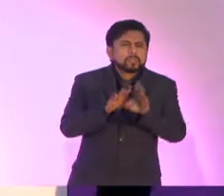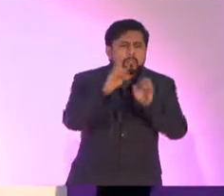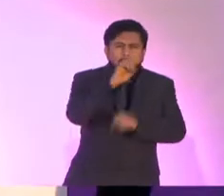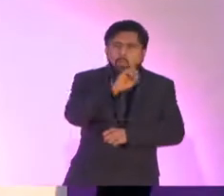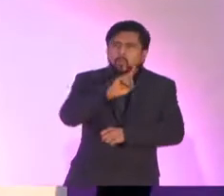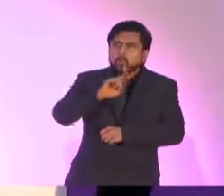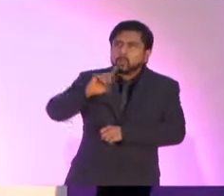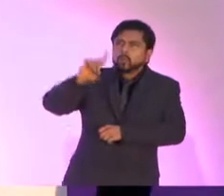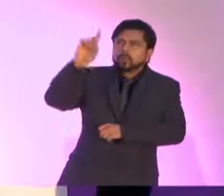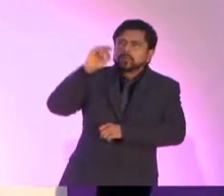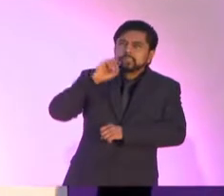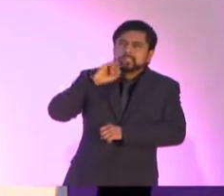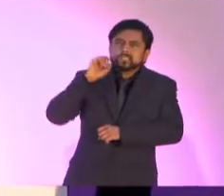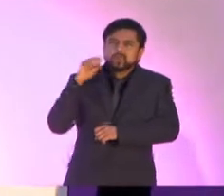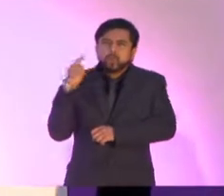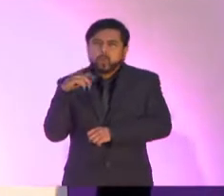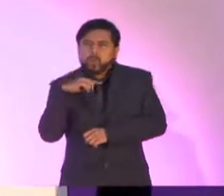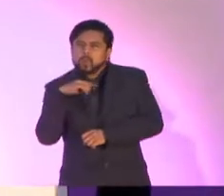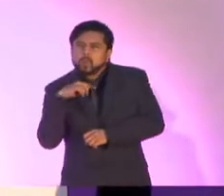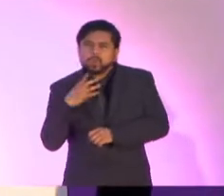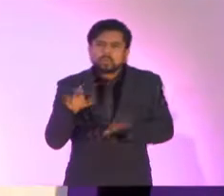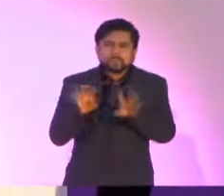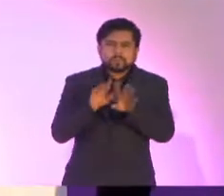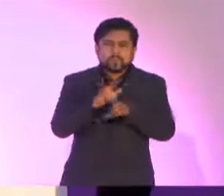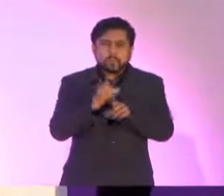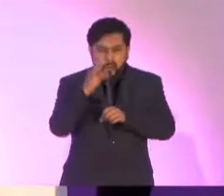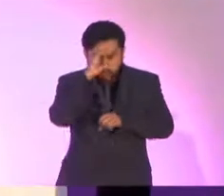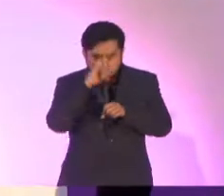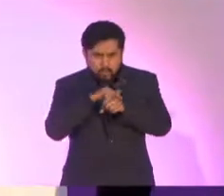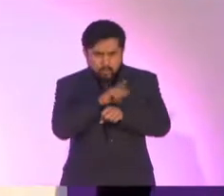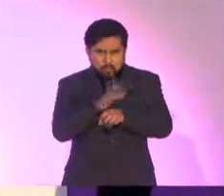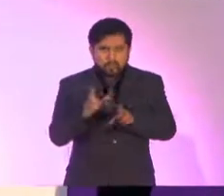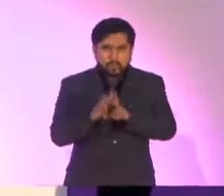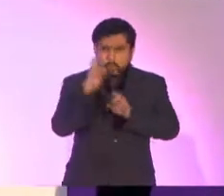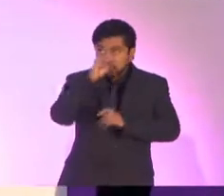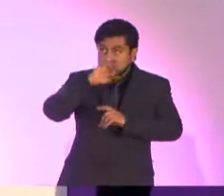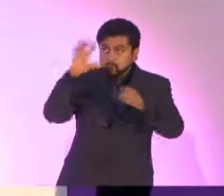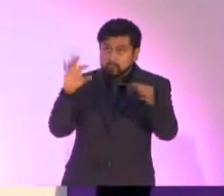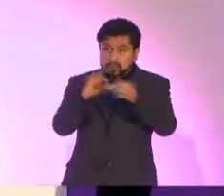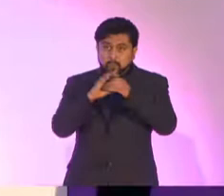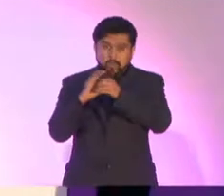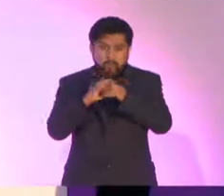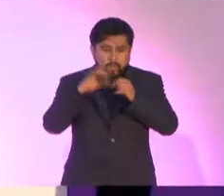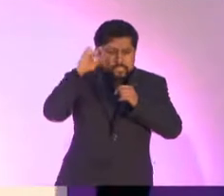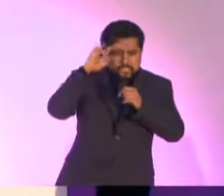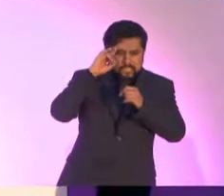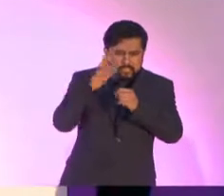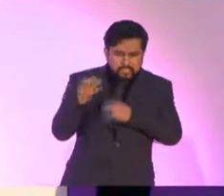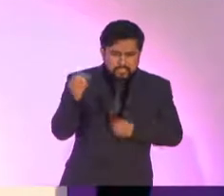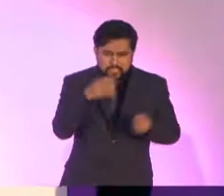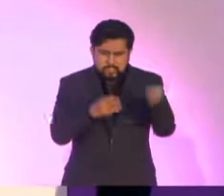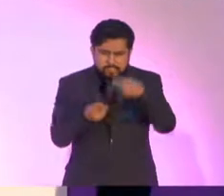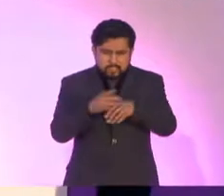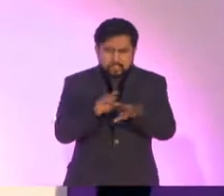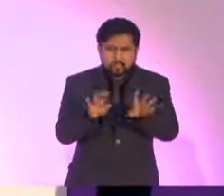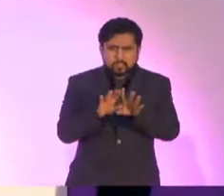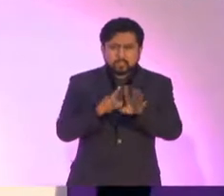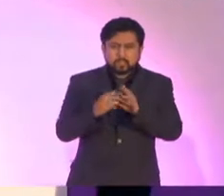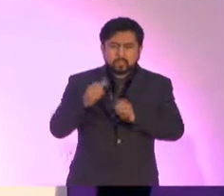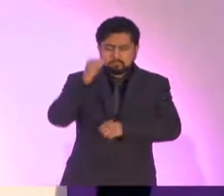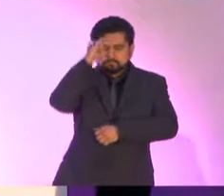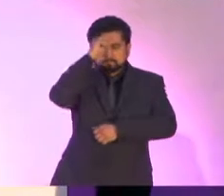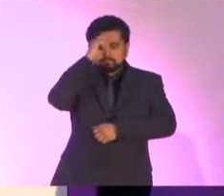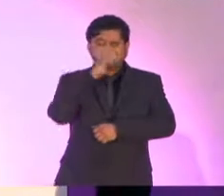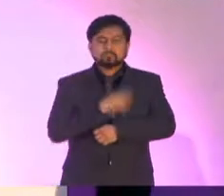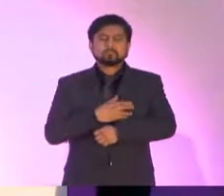lujuria, motivo de perdición, de la cordura con la presencia de dioses y demonios mitológicos, como sacerdotes para oficiar